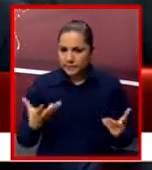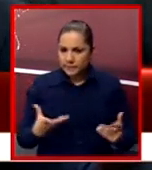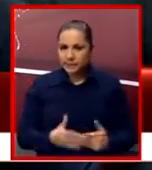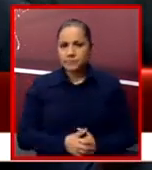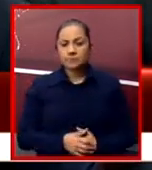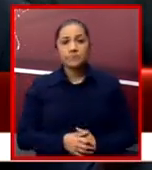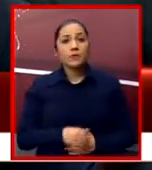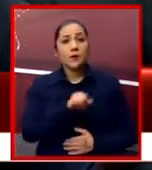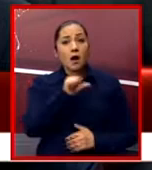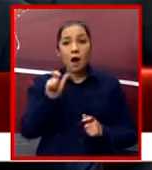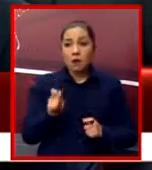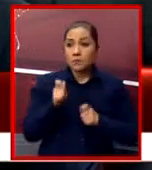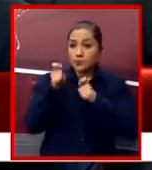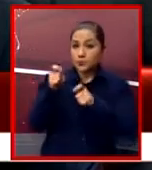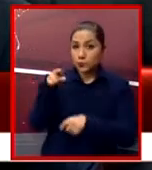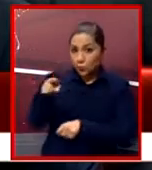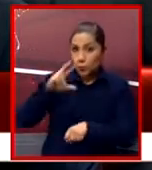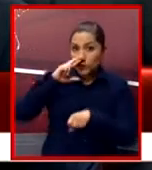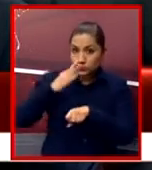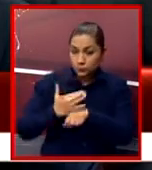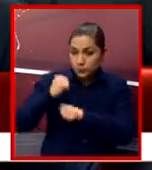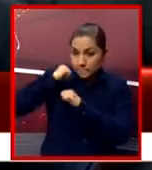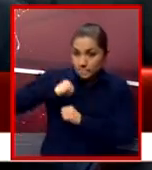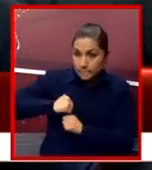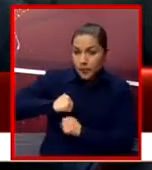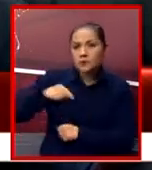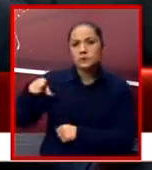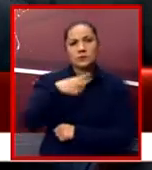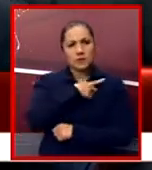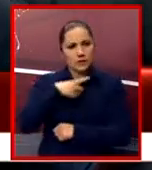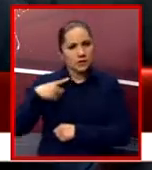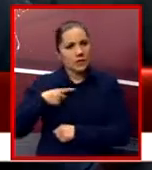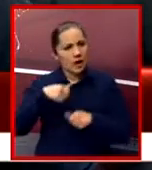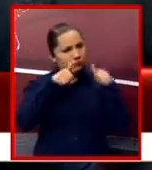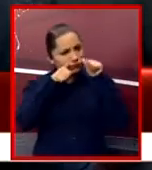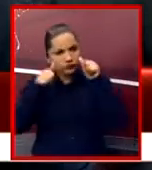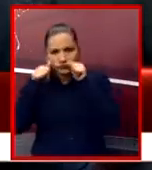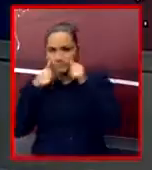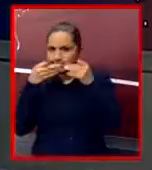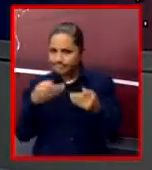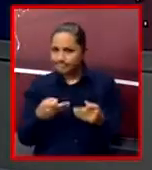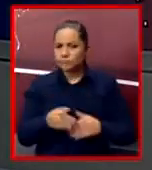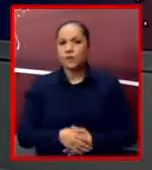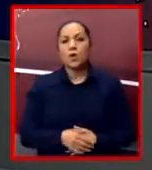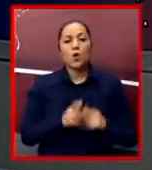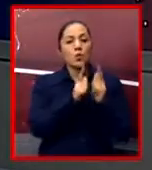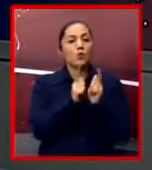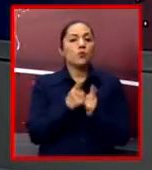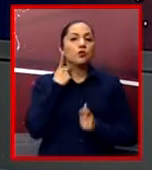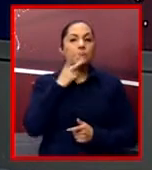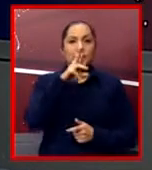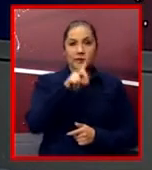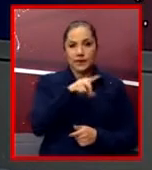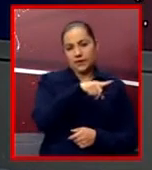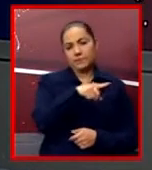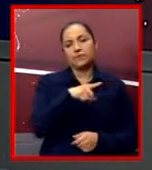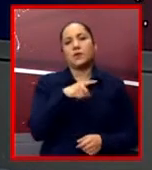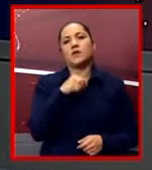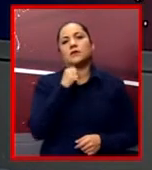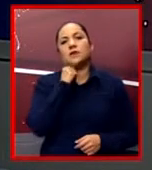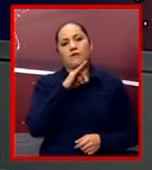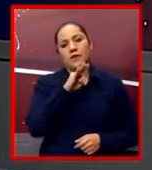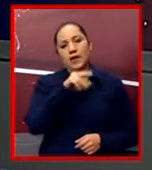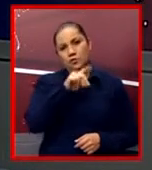las tareas que les son encomendadas y que tienen obligación de realizar. Por el PRD, el legislador Fernando Mayans dijo que